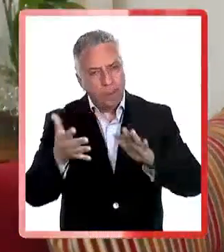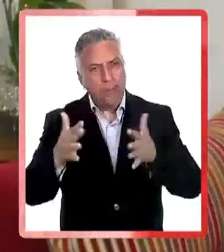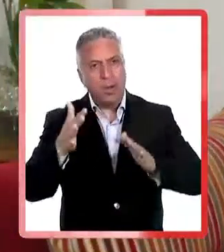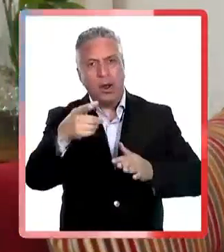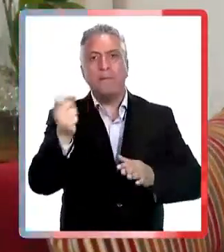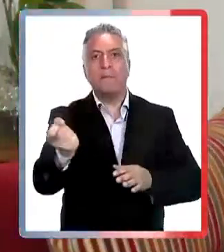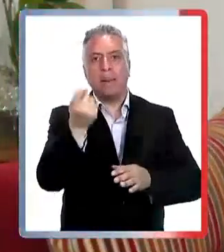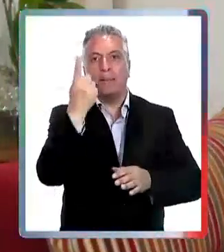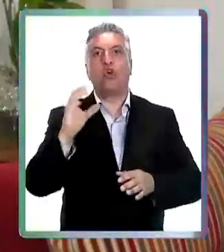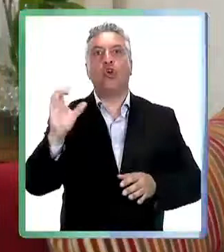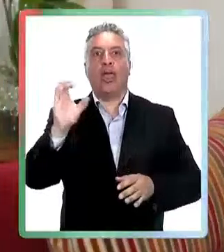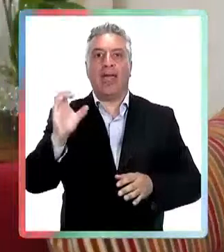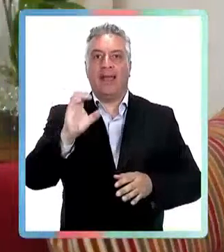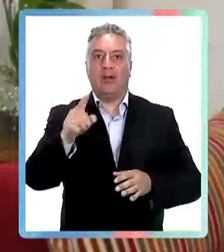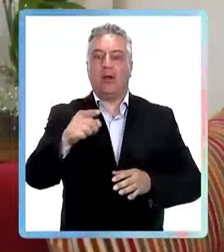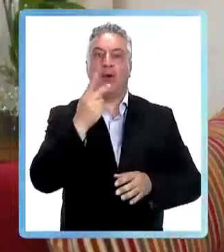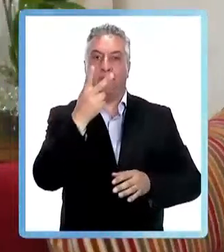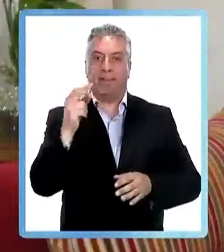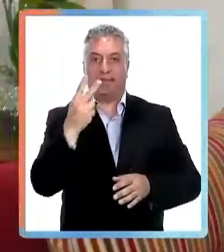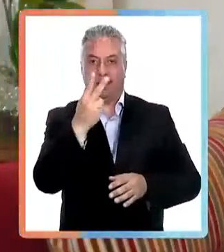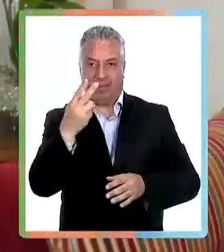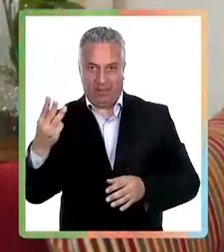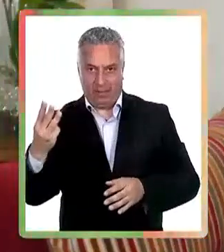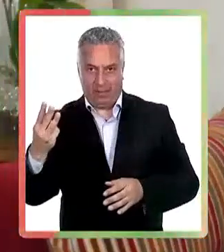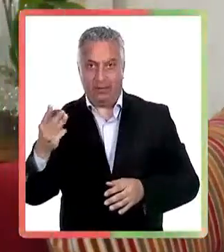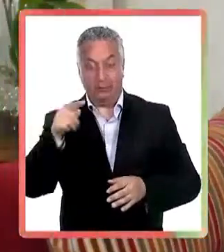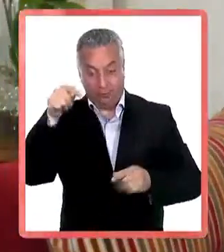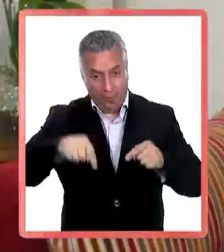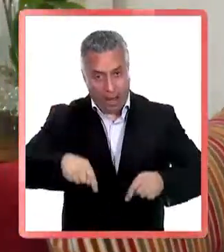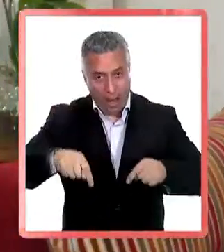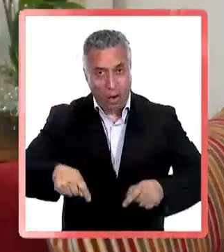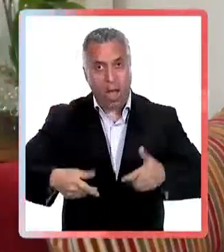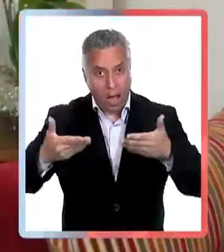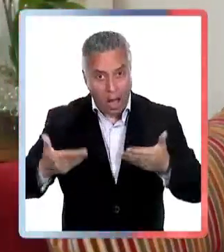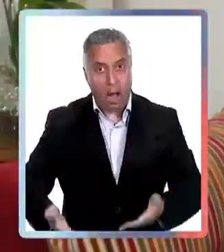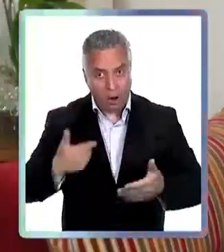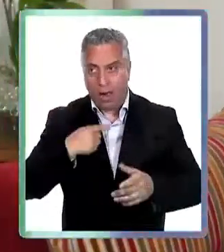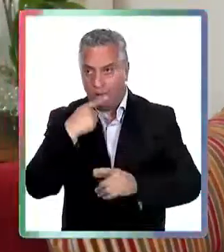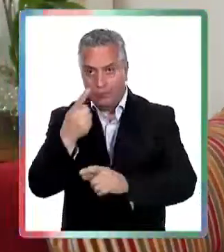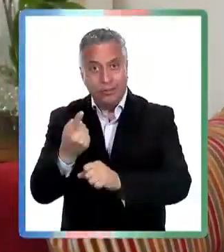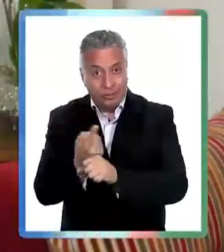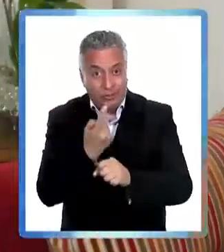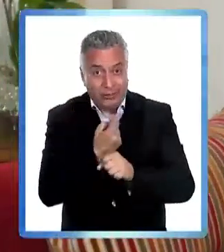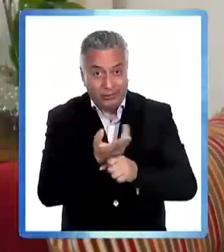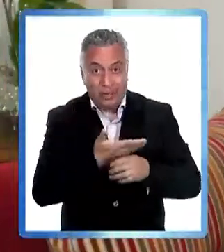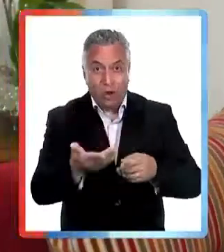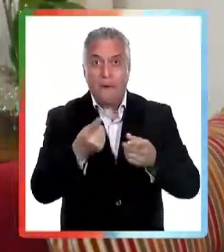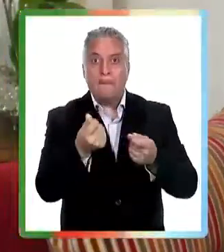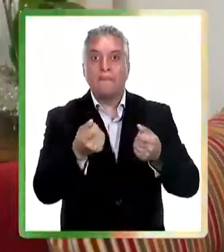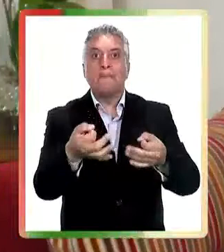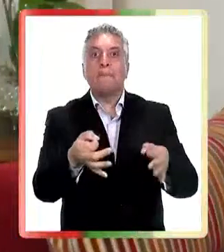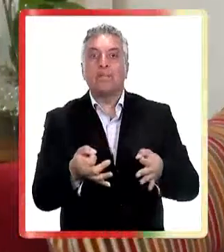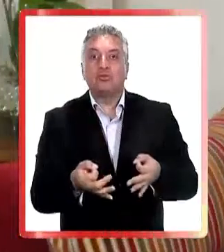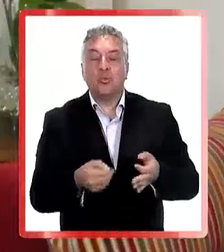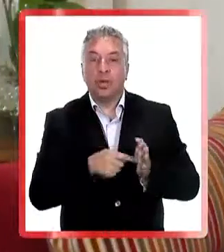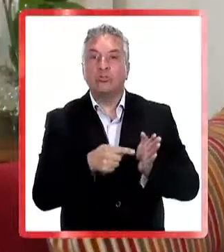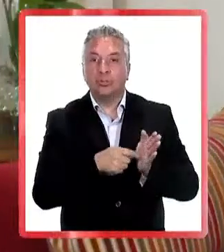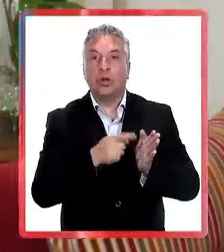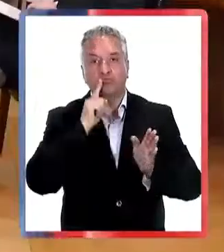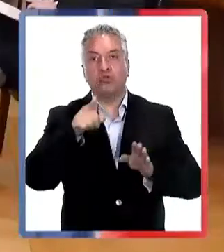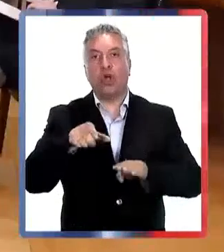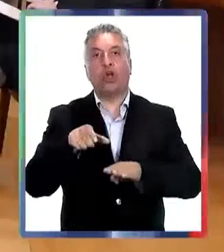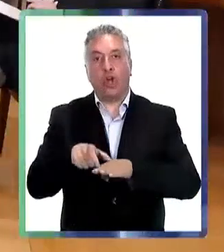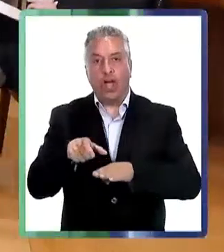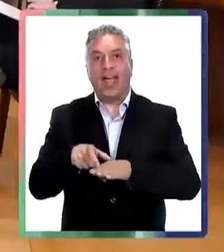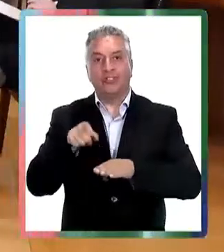a contar del 1 de enero del 2023, porque en este instante que estamos conversando, el presupuesto está